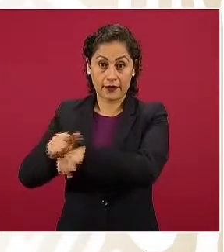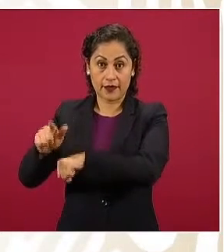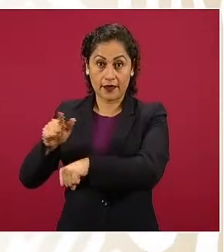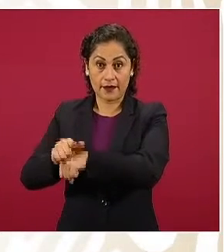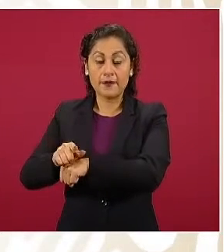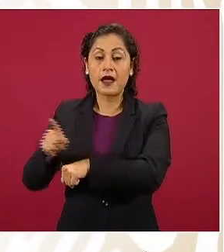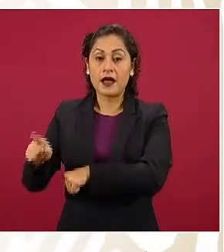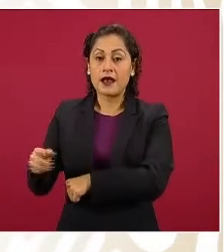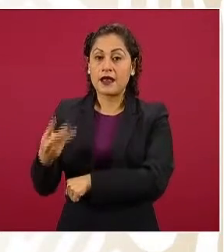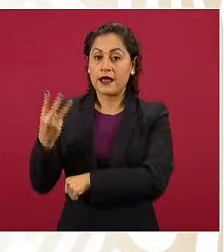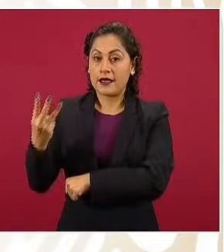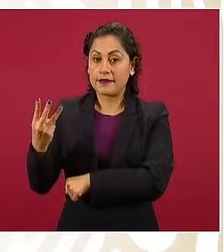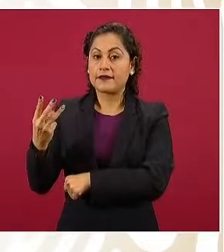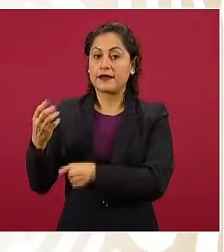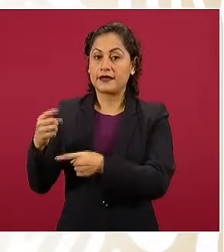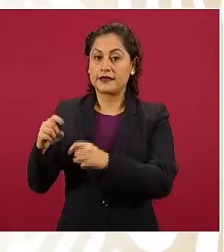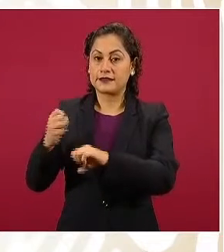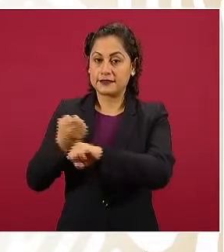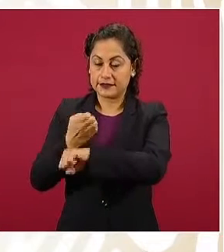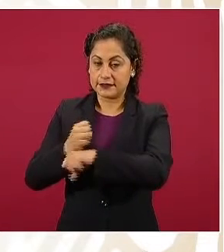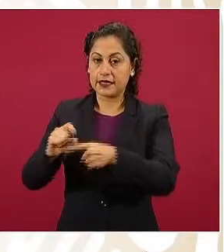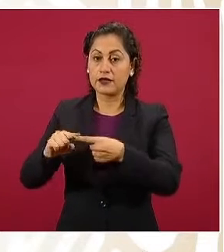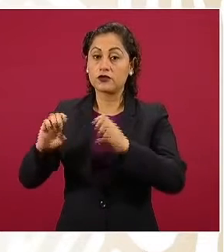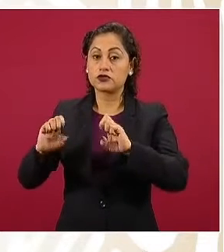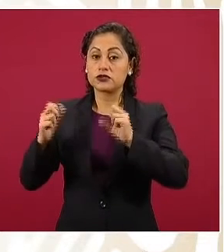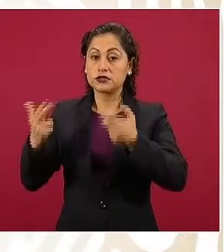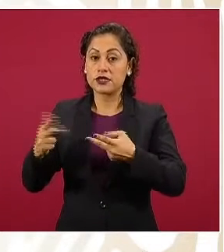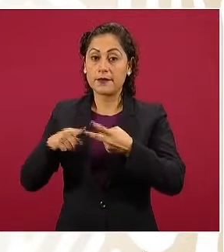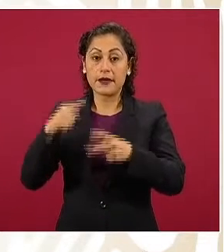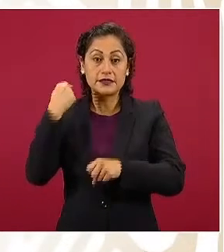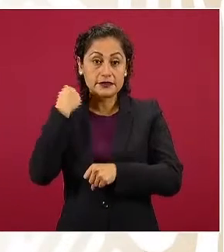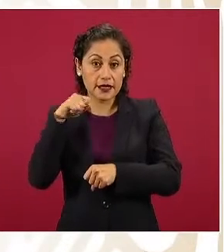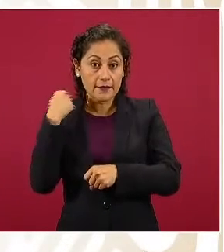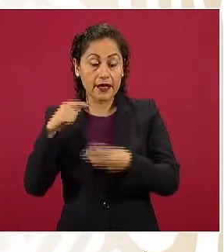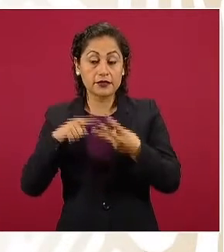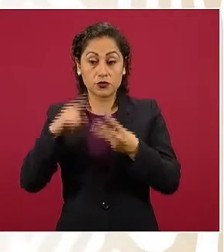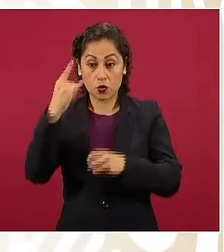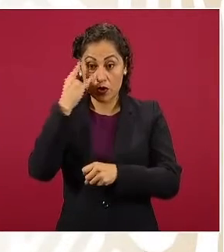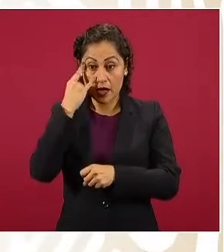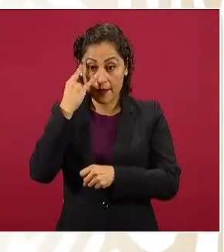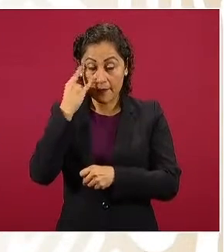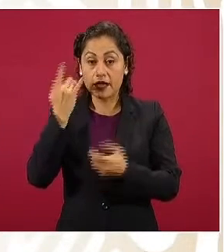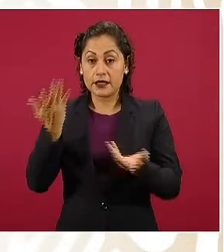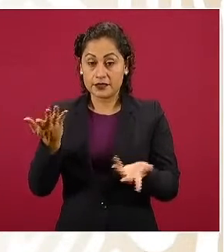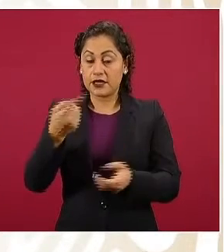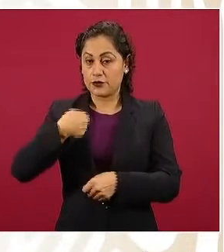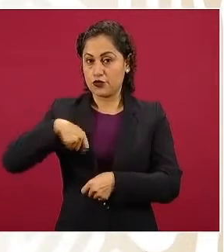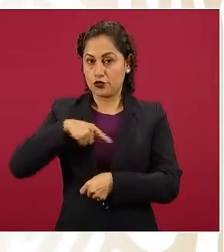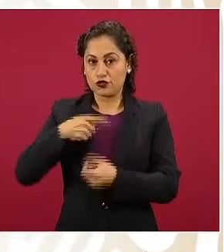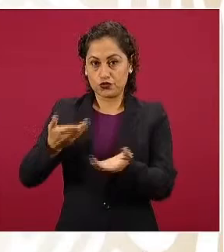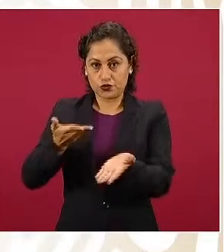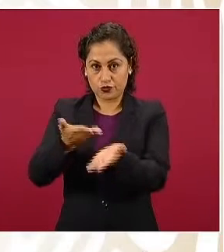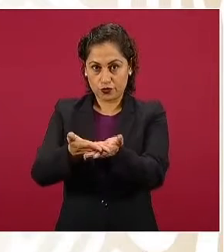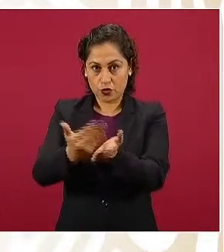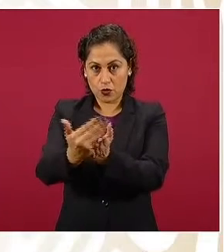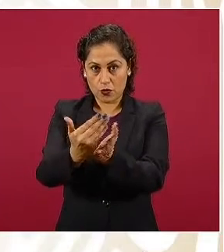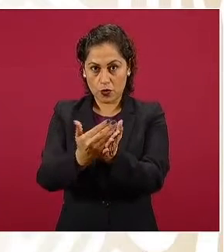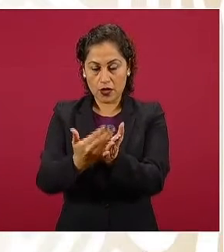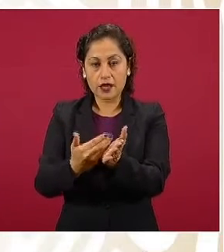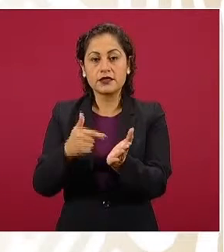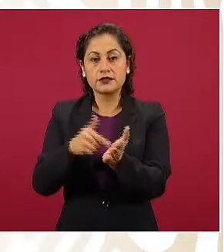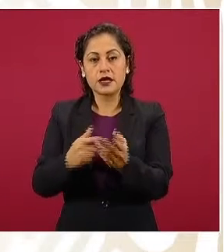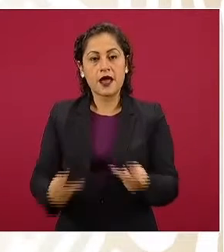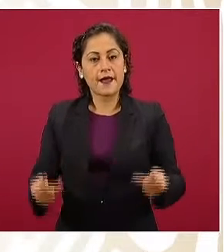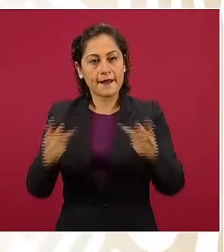3 entidades: Chiapas, Tabasco y Campeche, y lo que estamos proponiendo, que estos sí es muy similar a lo de